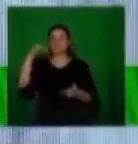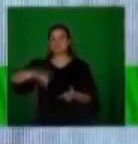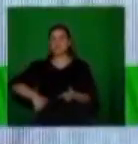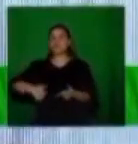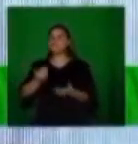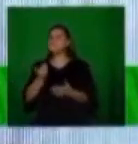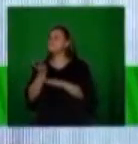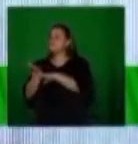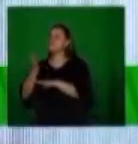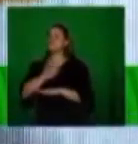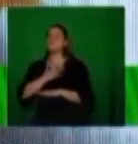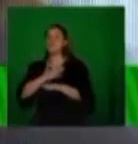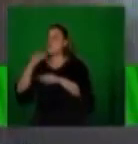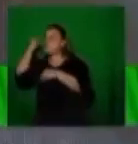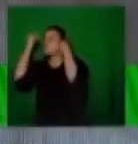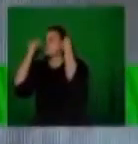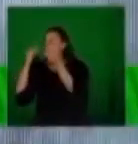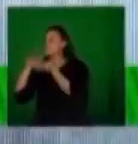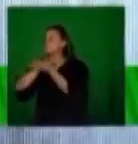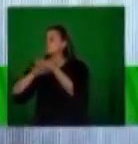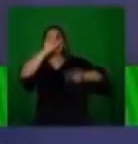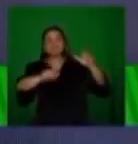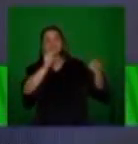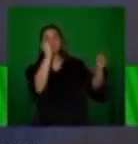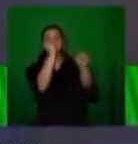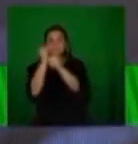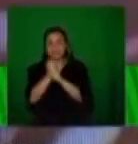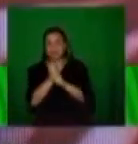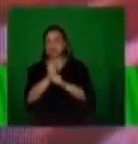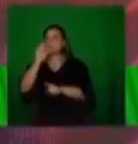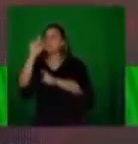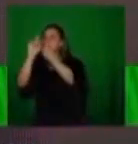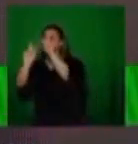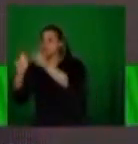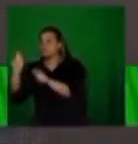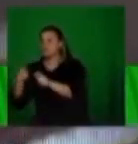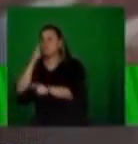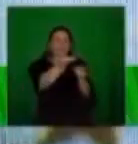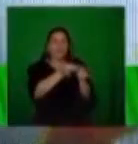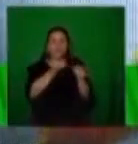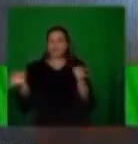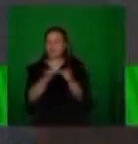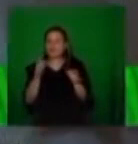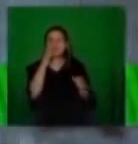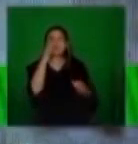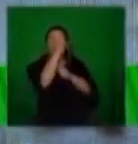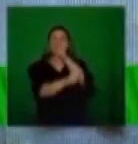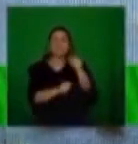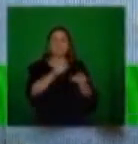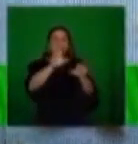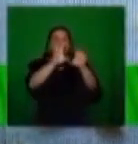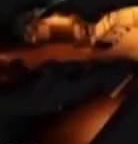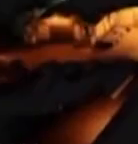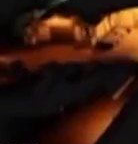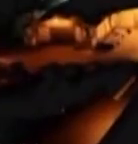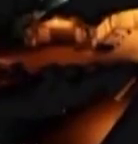una instancia que permite transparentar las propuestas de los candidatos, generar el intercambio, ¿no? Que quizás, si lo pensamos,